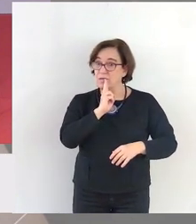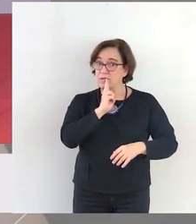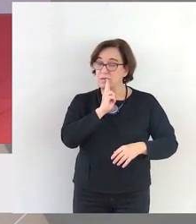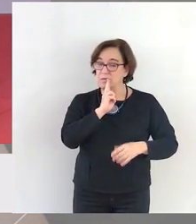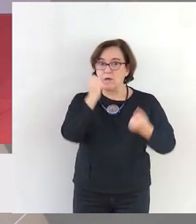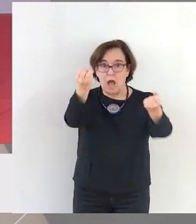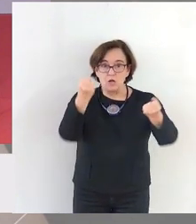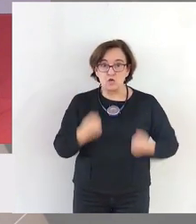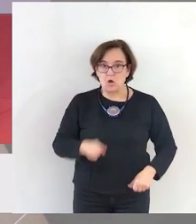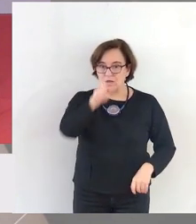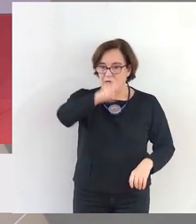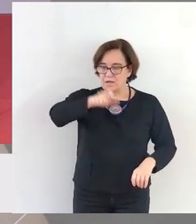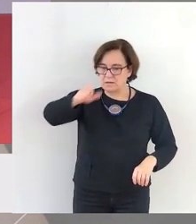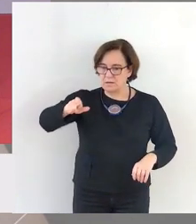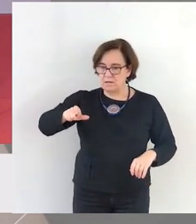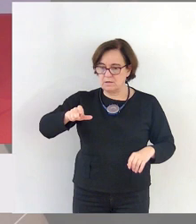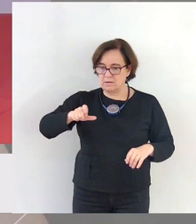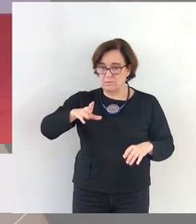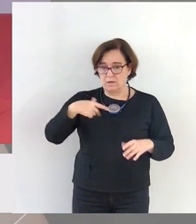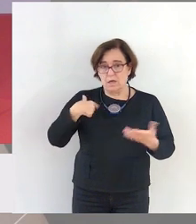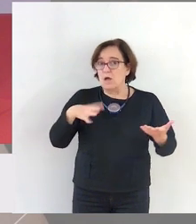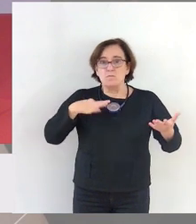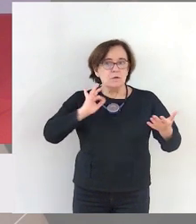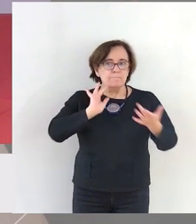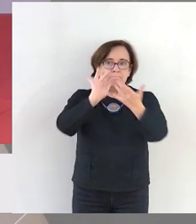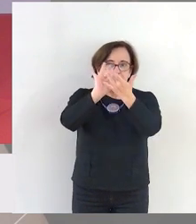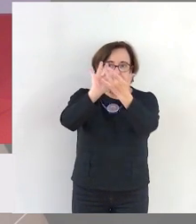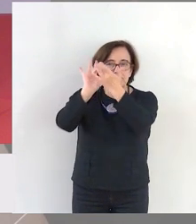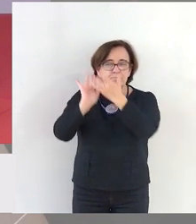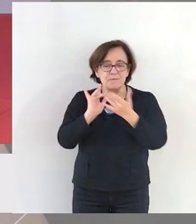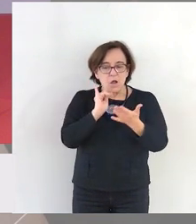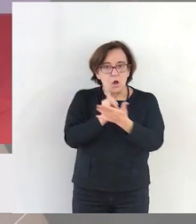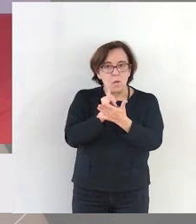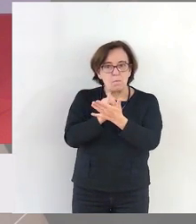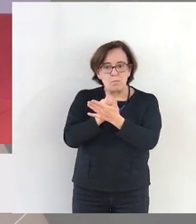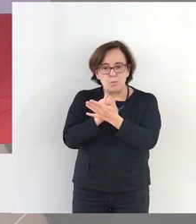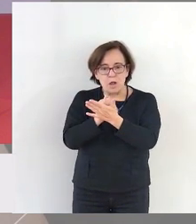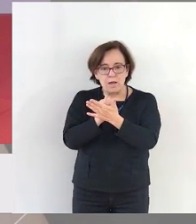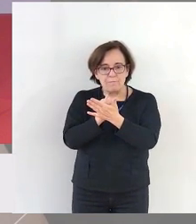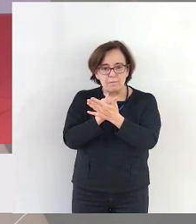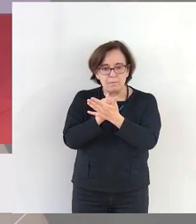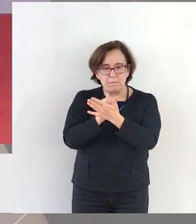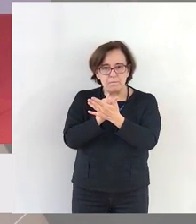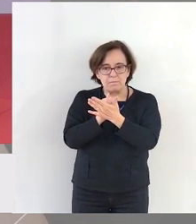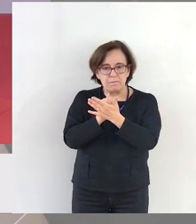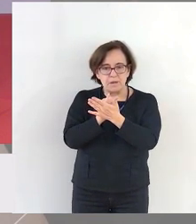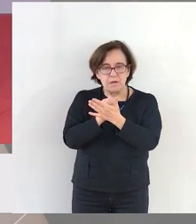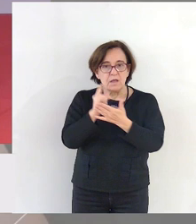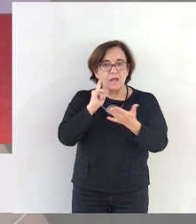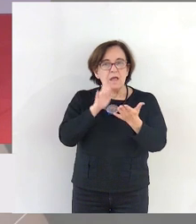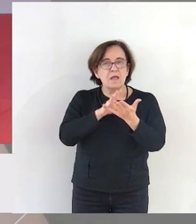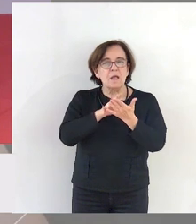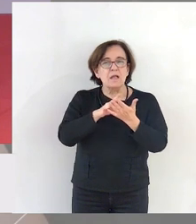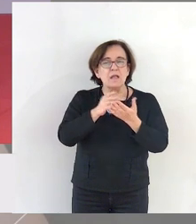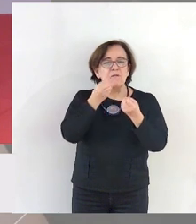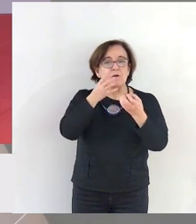autoridades que me lo que estuvieron a mi alcance que las pruebas que teníamos era la información que teníamos